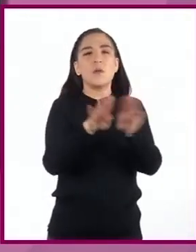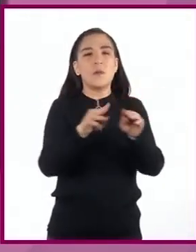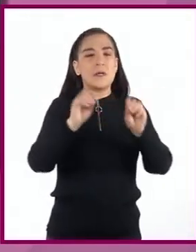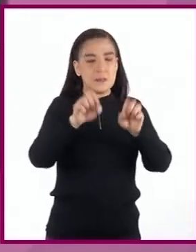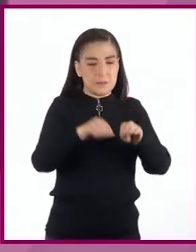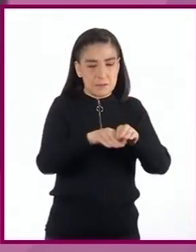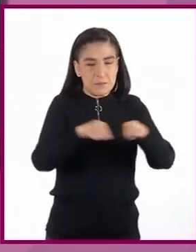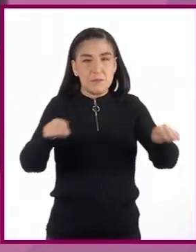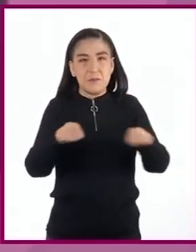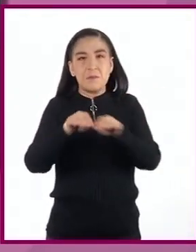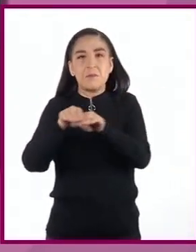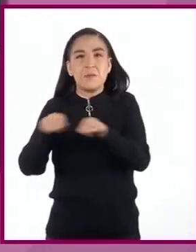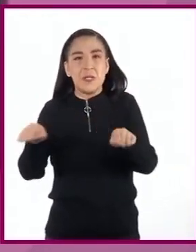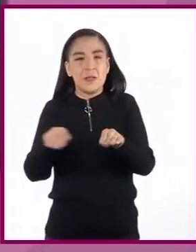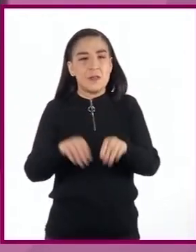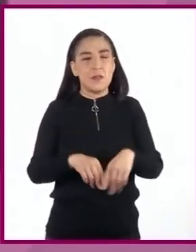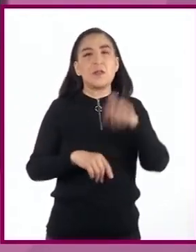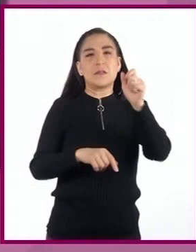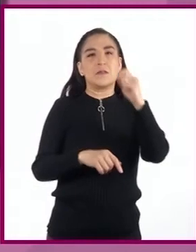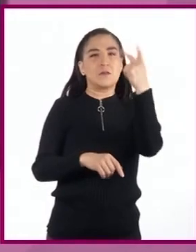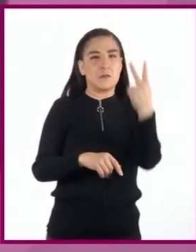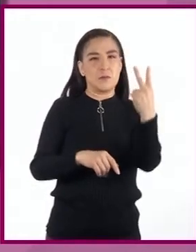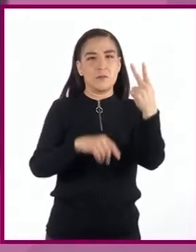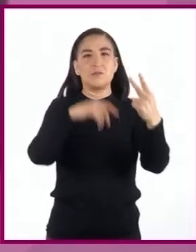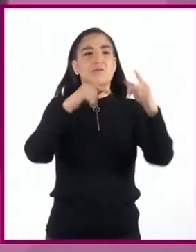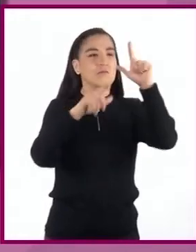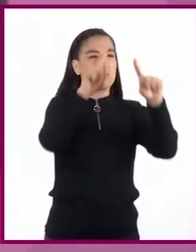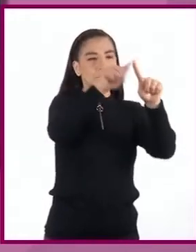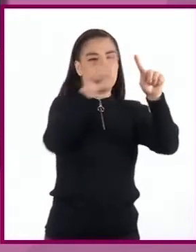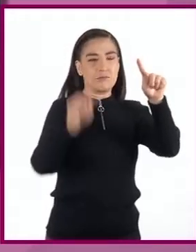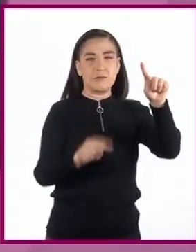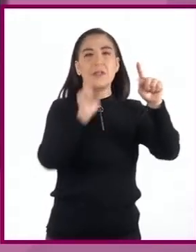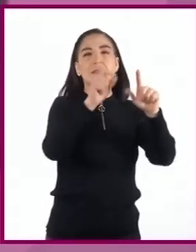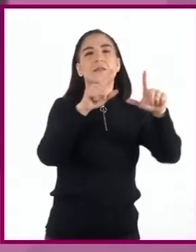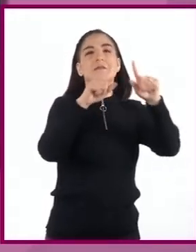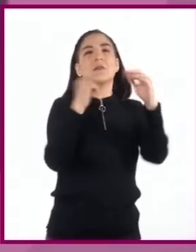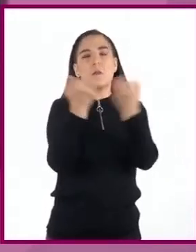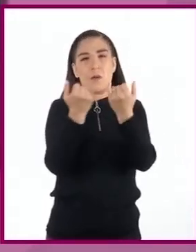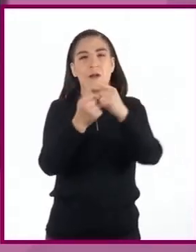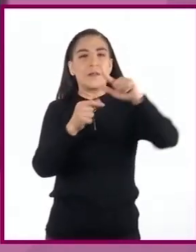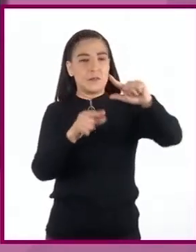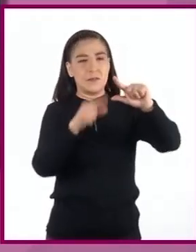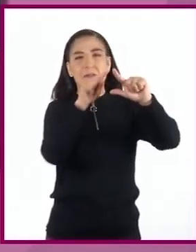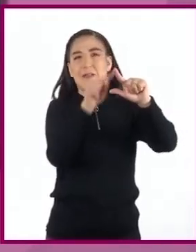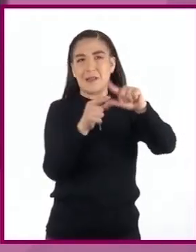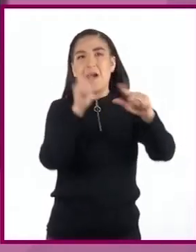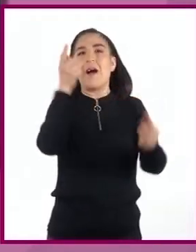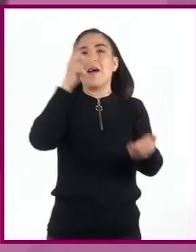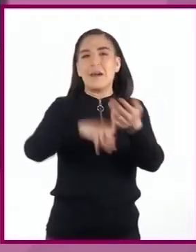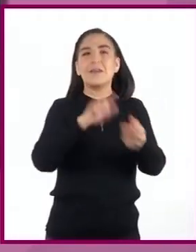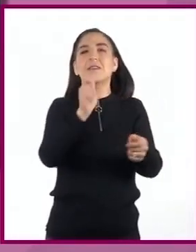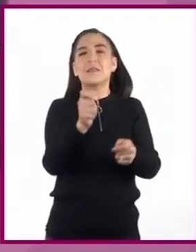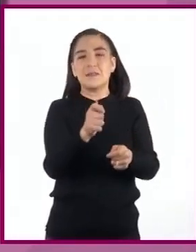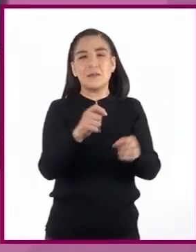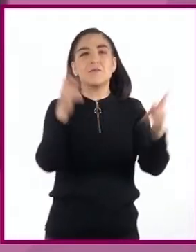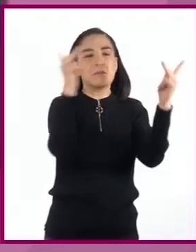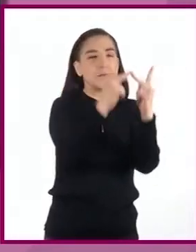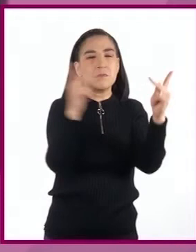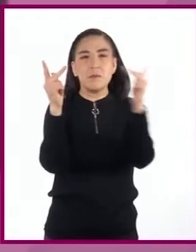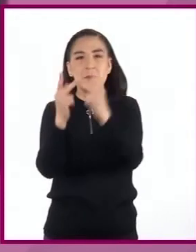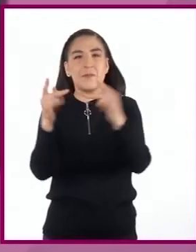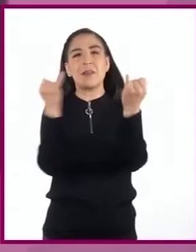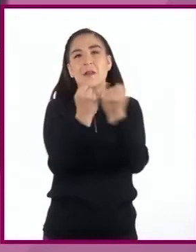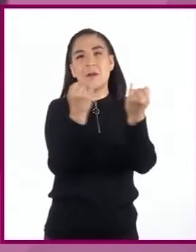de las longitudes de dos de sus lados y la medida de uno de sus ángulos. Comparemos estas medidas para determinar si